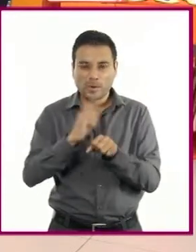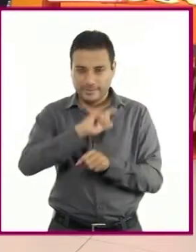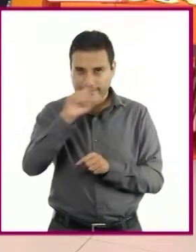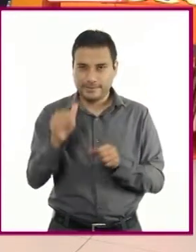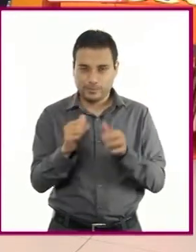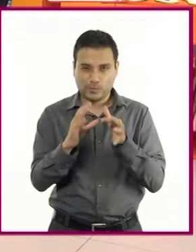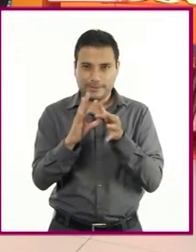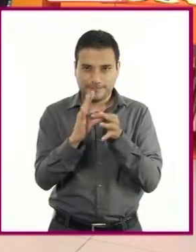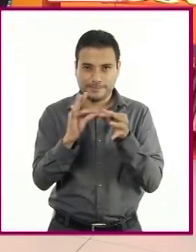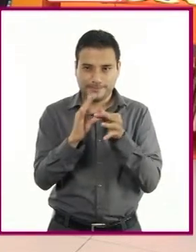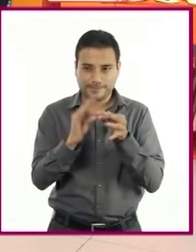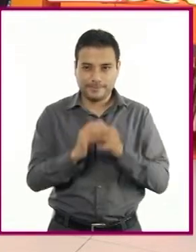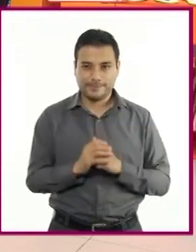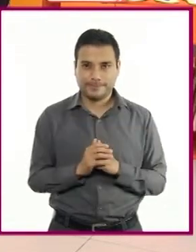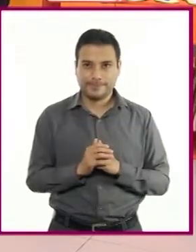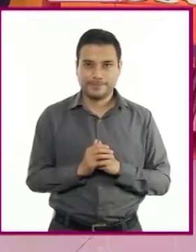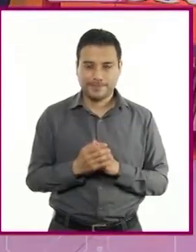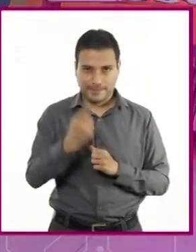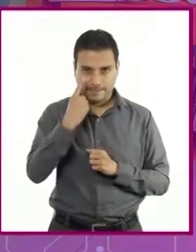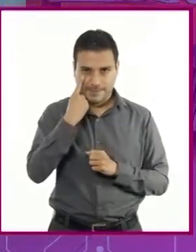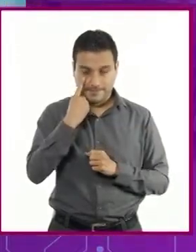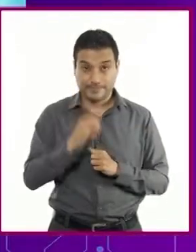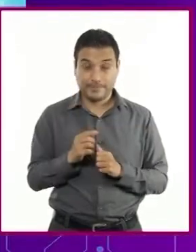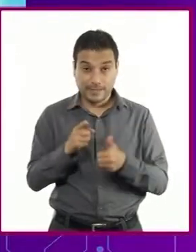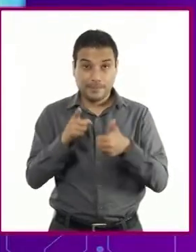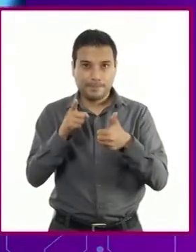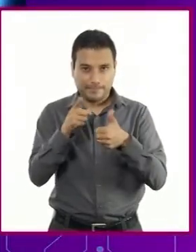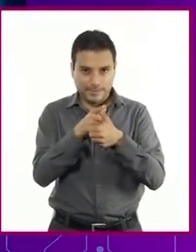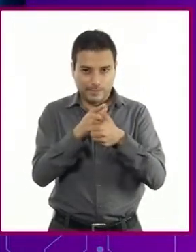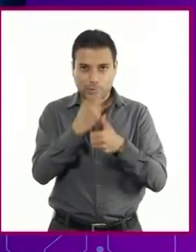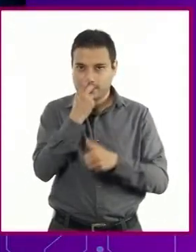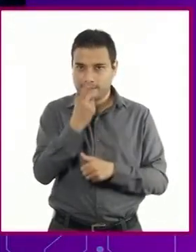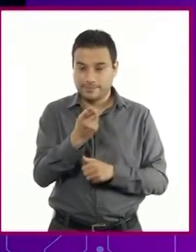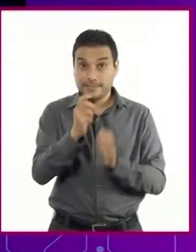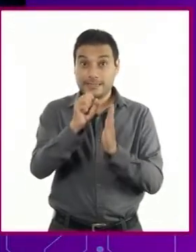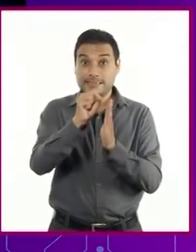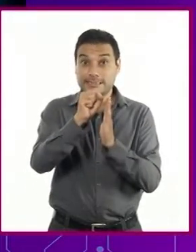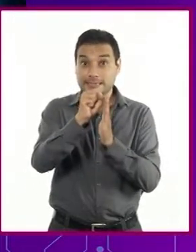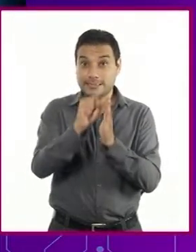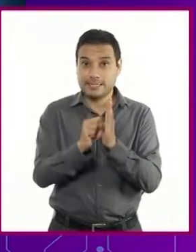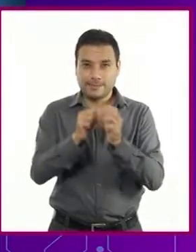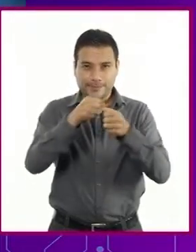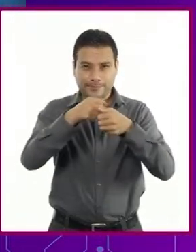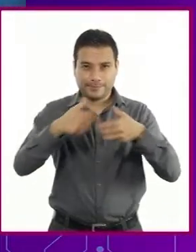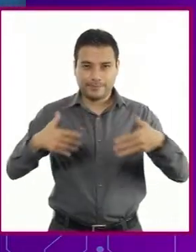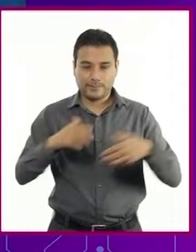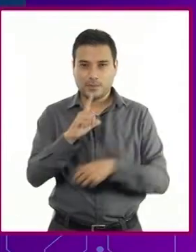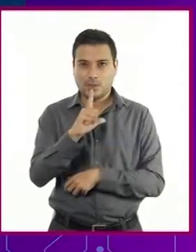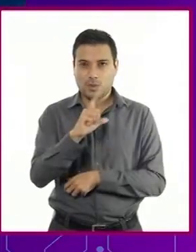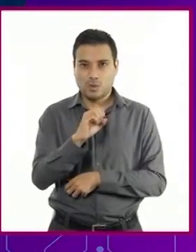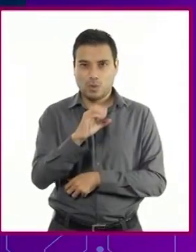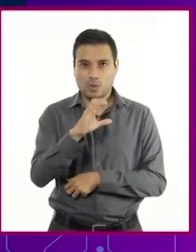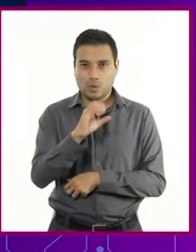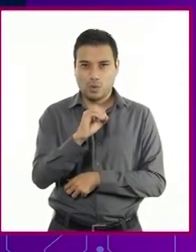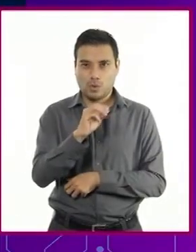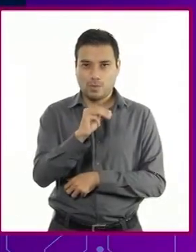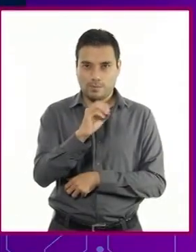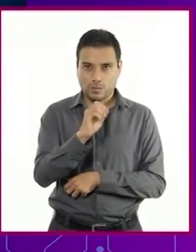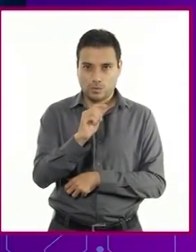Es importante mencionar, como primera instancia, al sistema locomotor, también conocido como